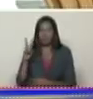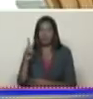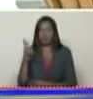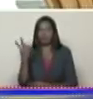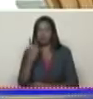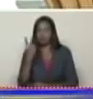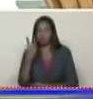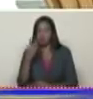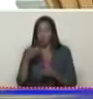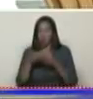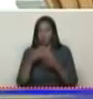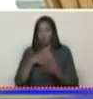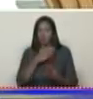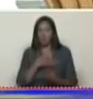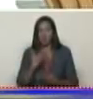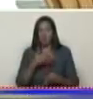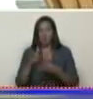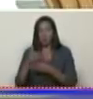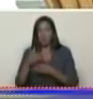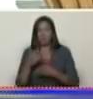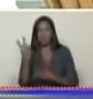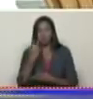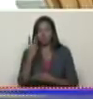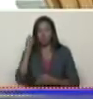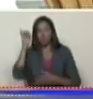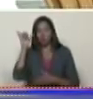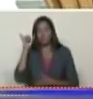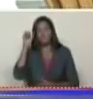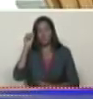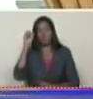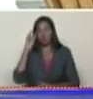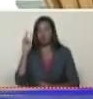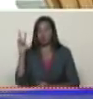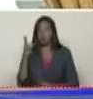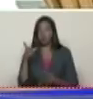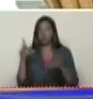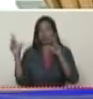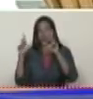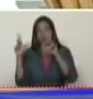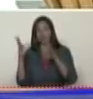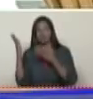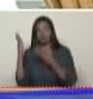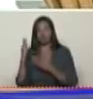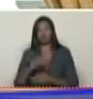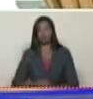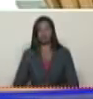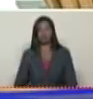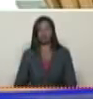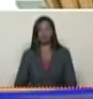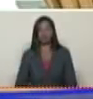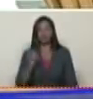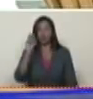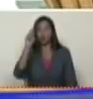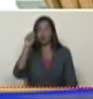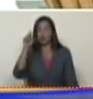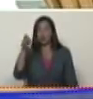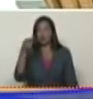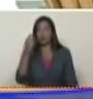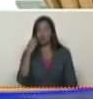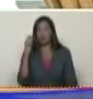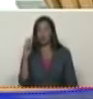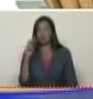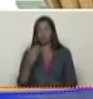casos. Yo quiero compartirlo con ustedes. Son dos videos que yo vi por televisión de esta ONG